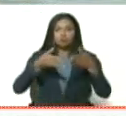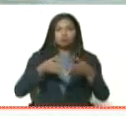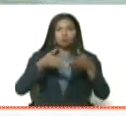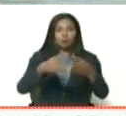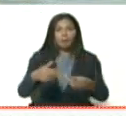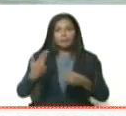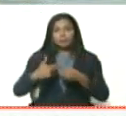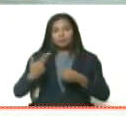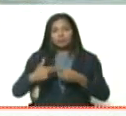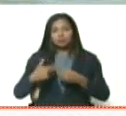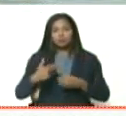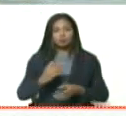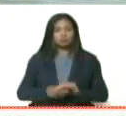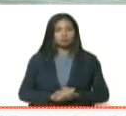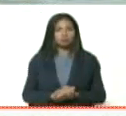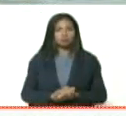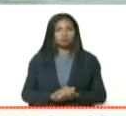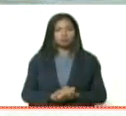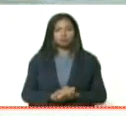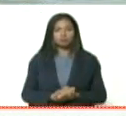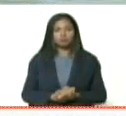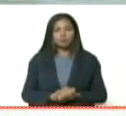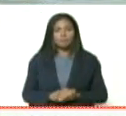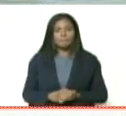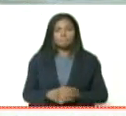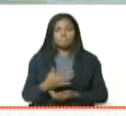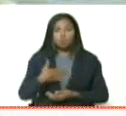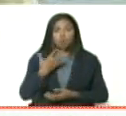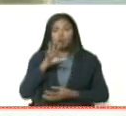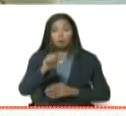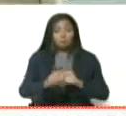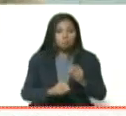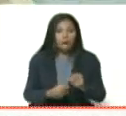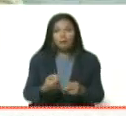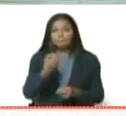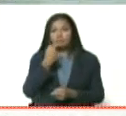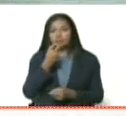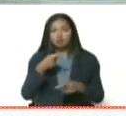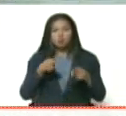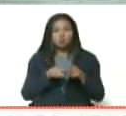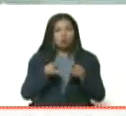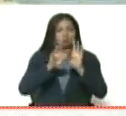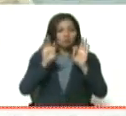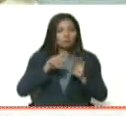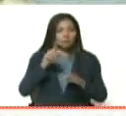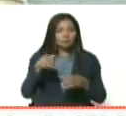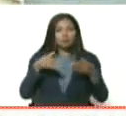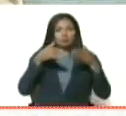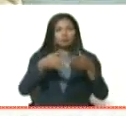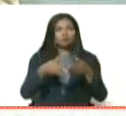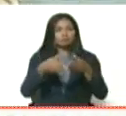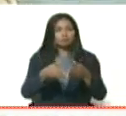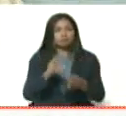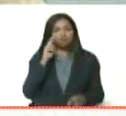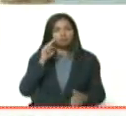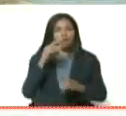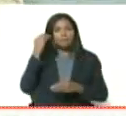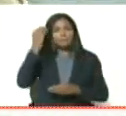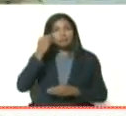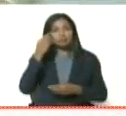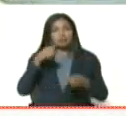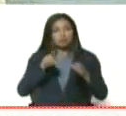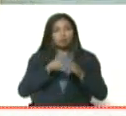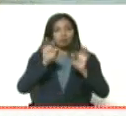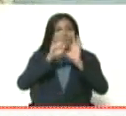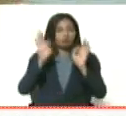petroleros. Podía comprar cualquier medicina en el mundo y la pagaba con buques petroleros. Más allá de lo que usted pueda pensar de Saddam